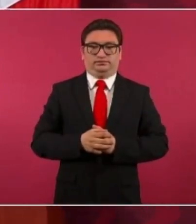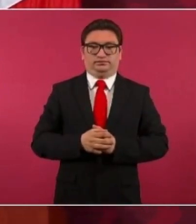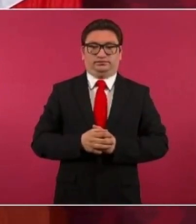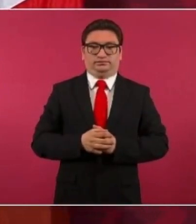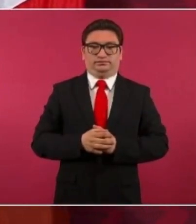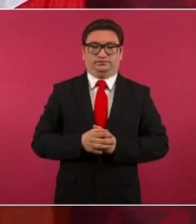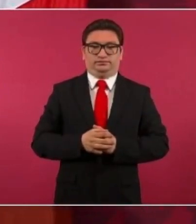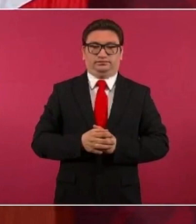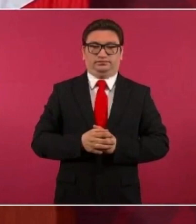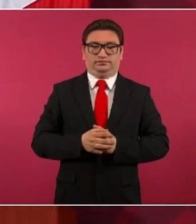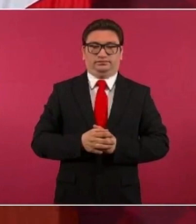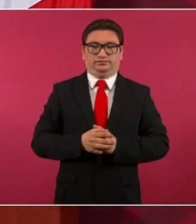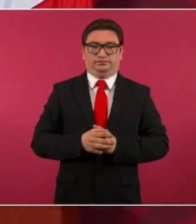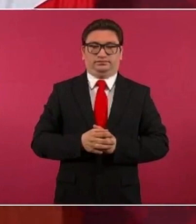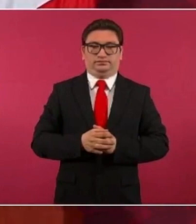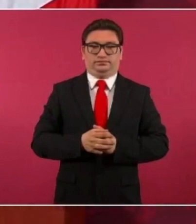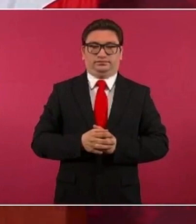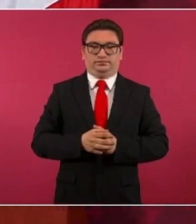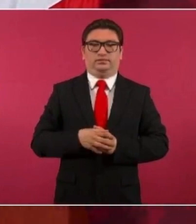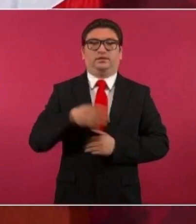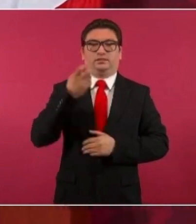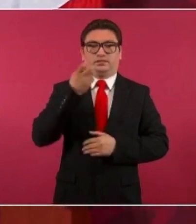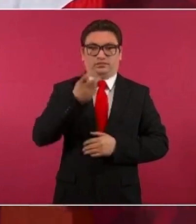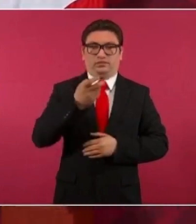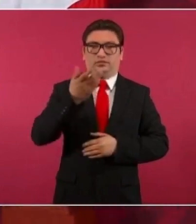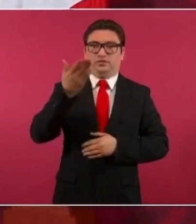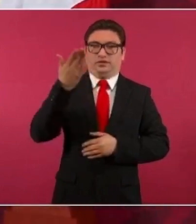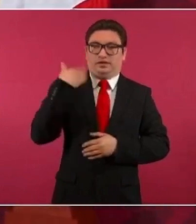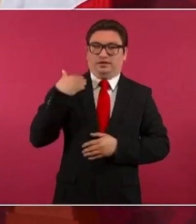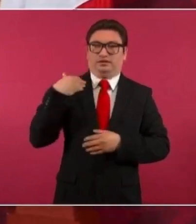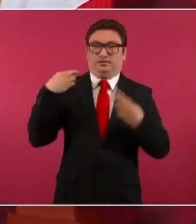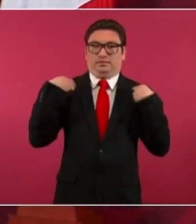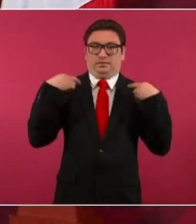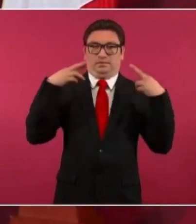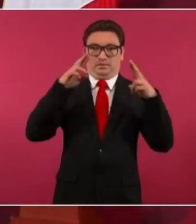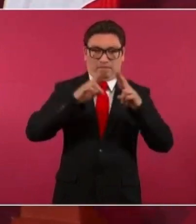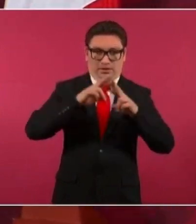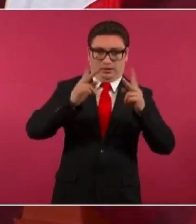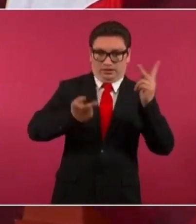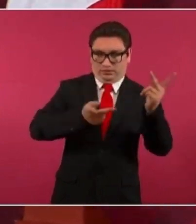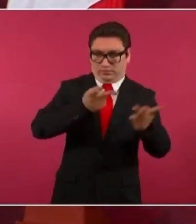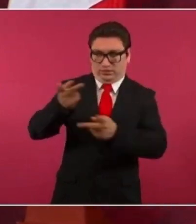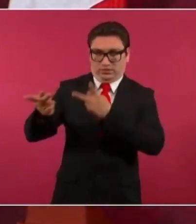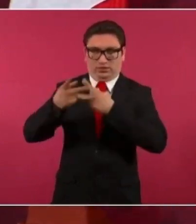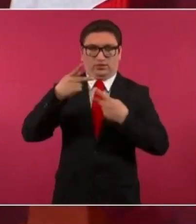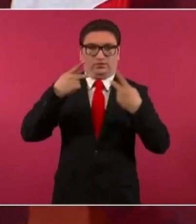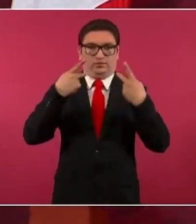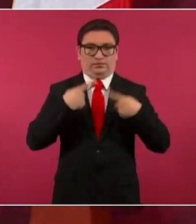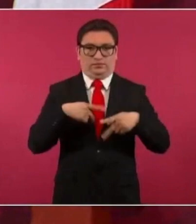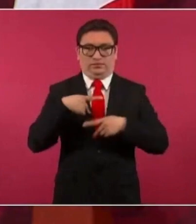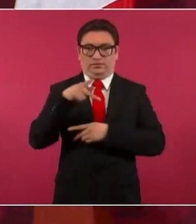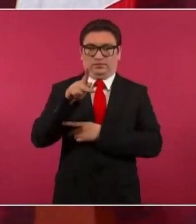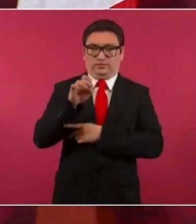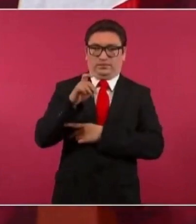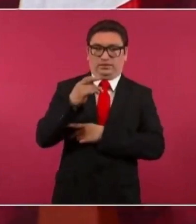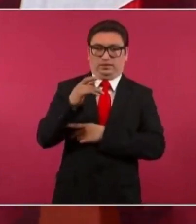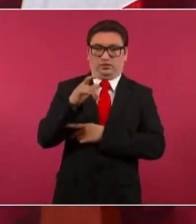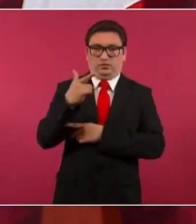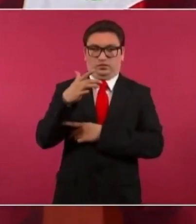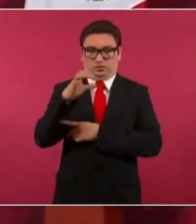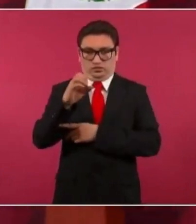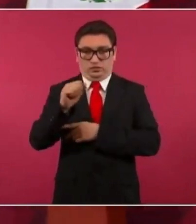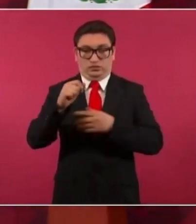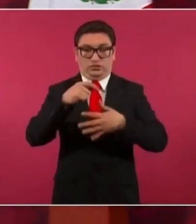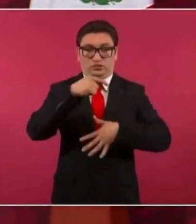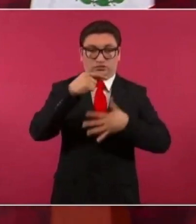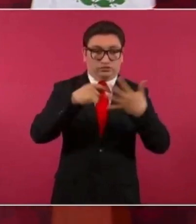Entonces, como se hizo una consulta con maestros, pedagogos, para ajustar